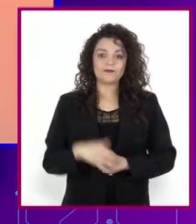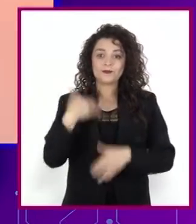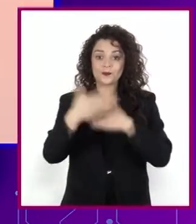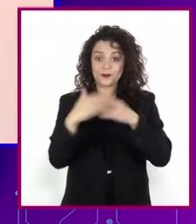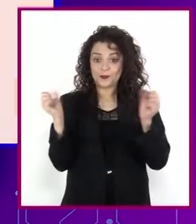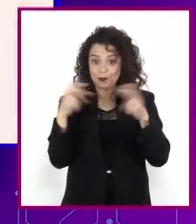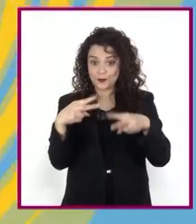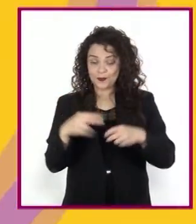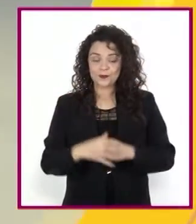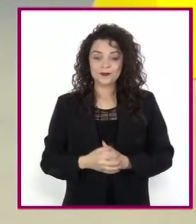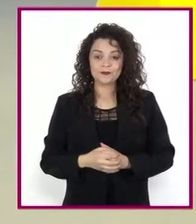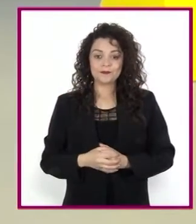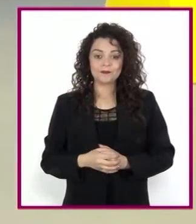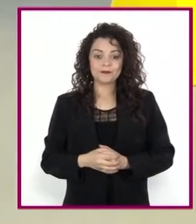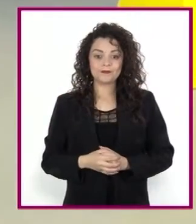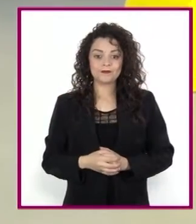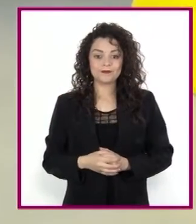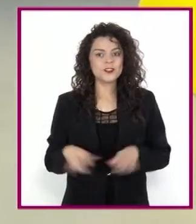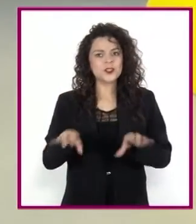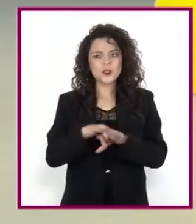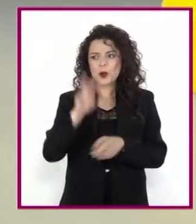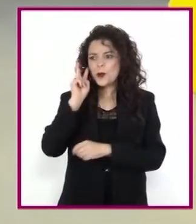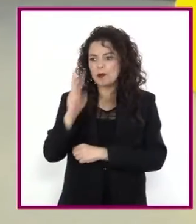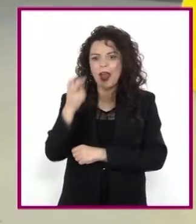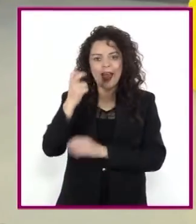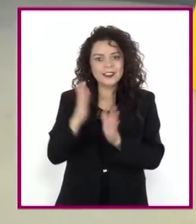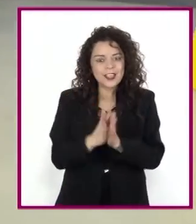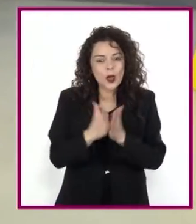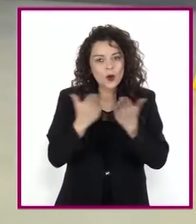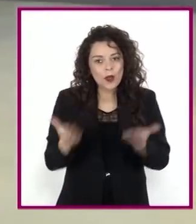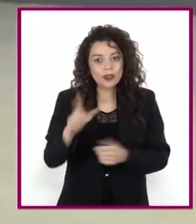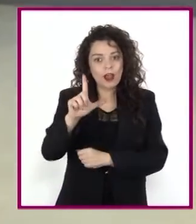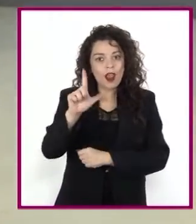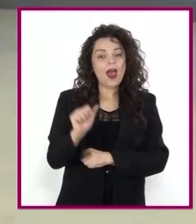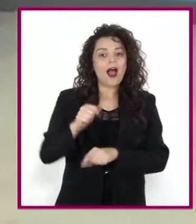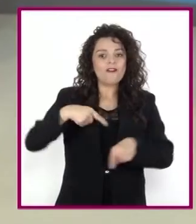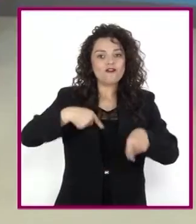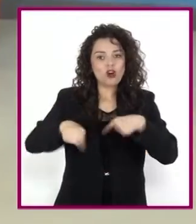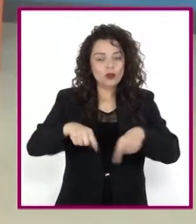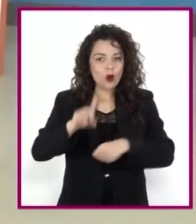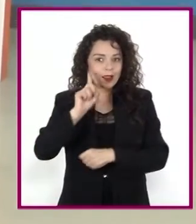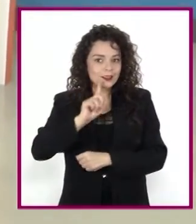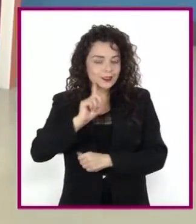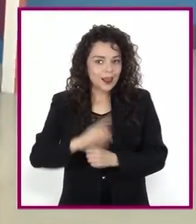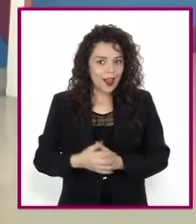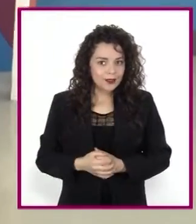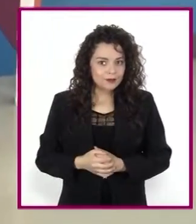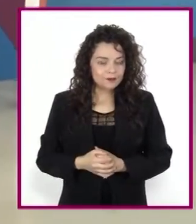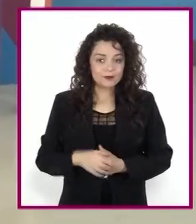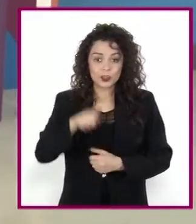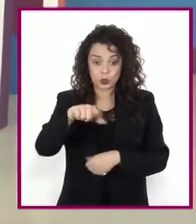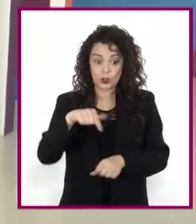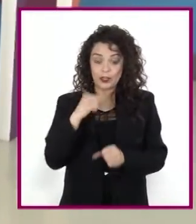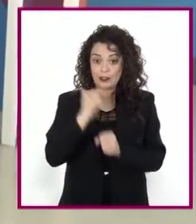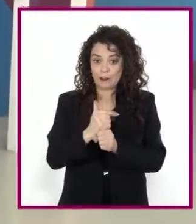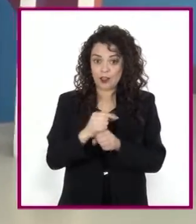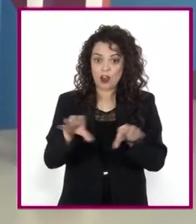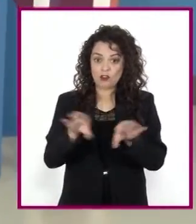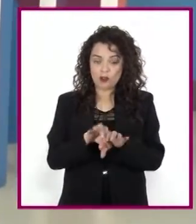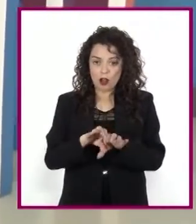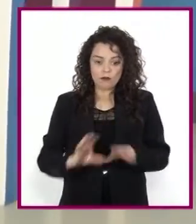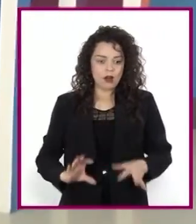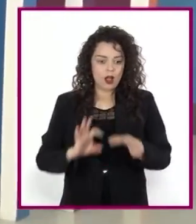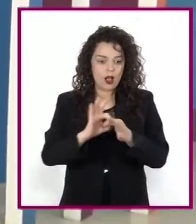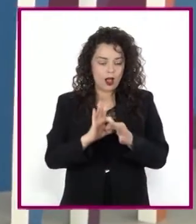próxima! ¿Qué les pareció el cuento La futbolista? ¿Identificaron cómo se relacionan la igualdad y